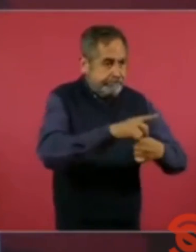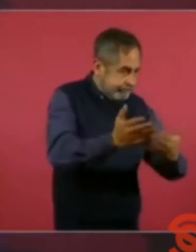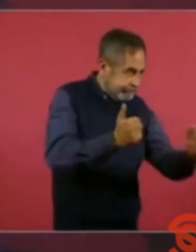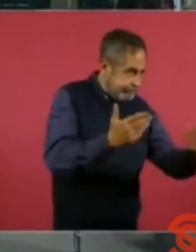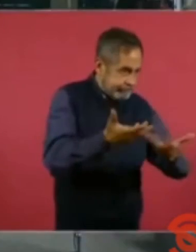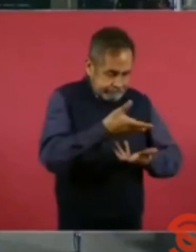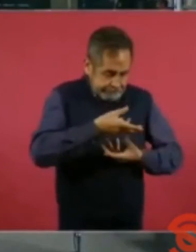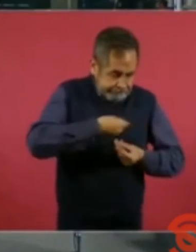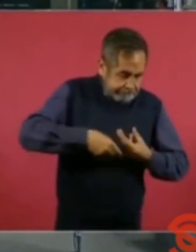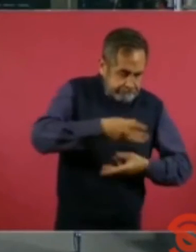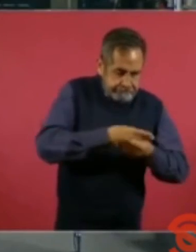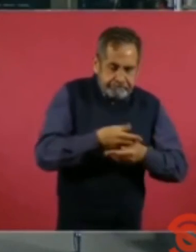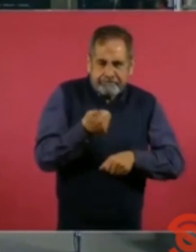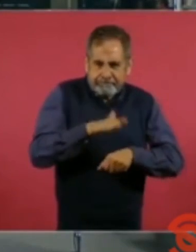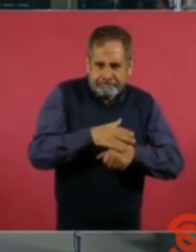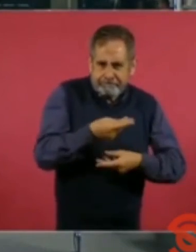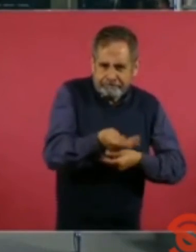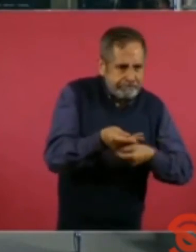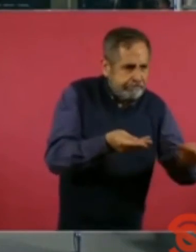promotor de amparos,